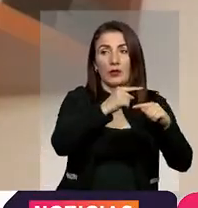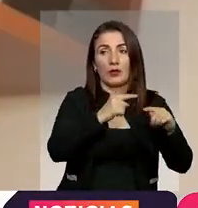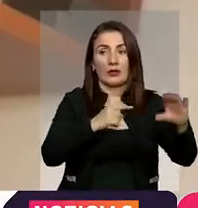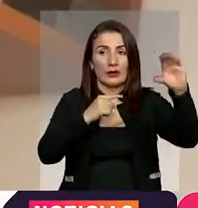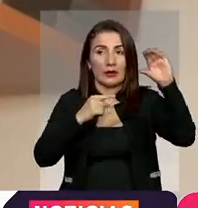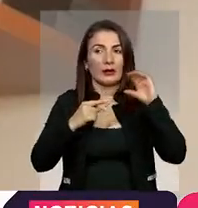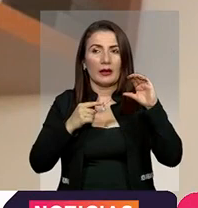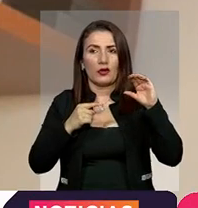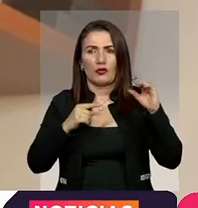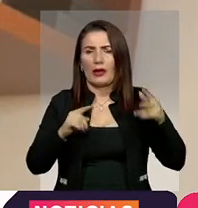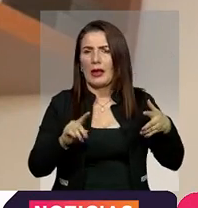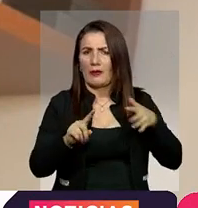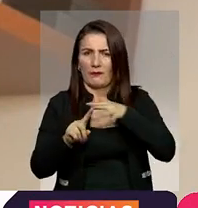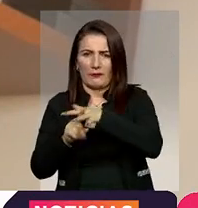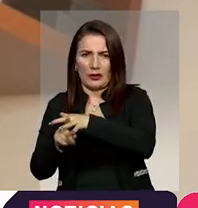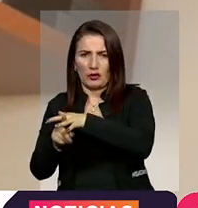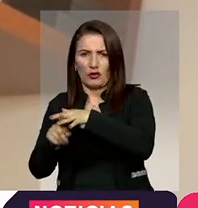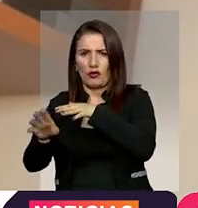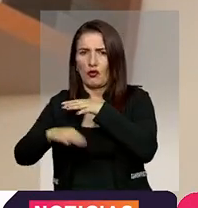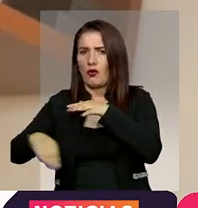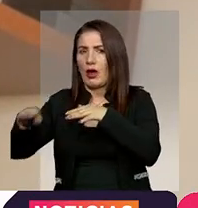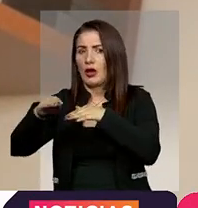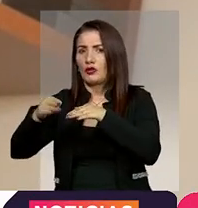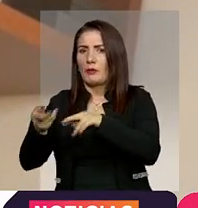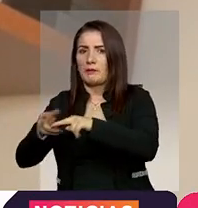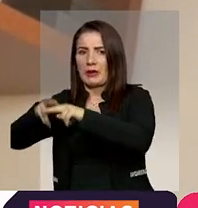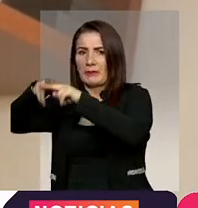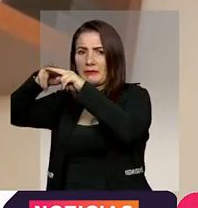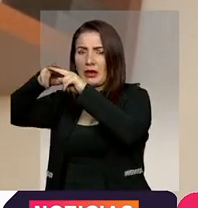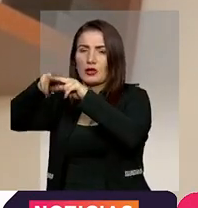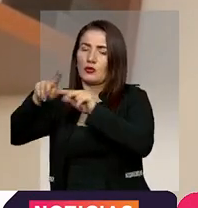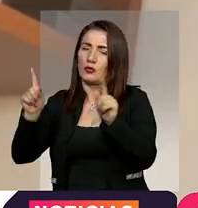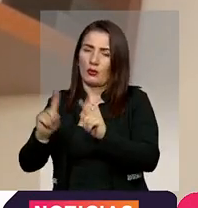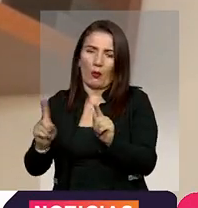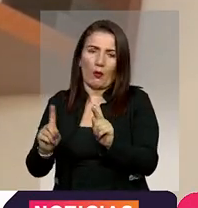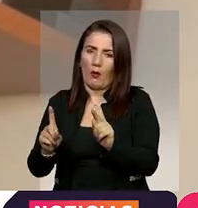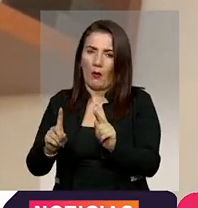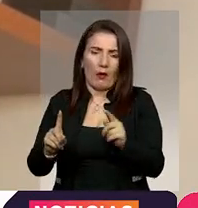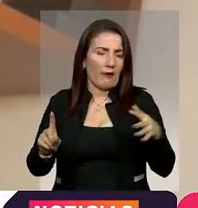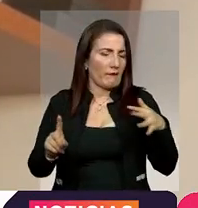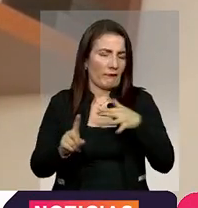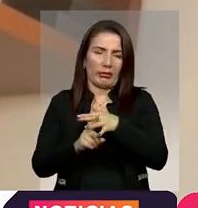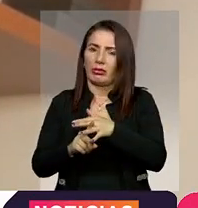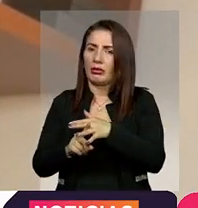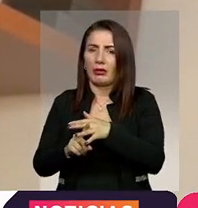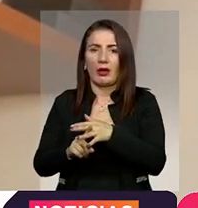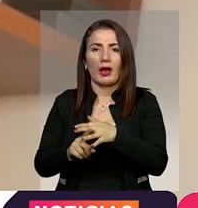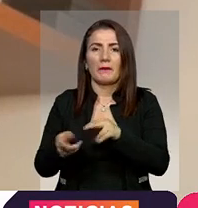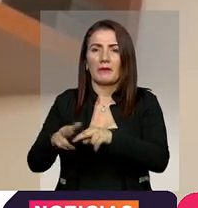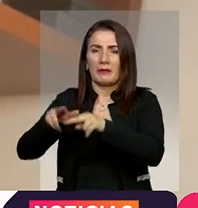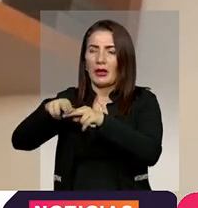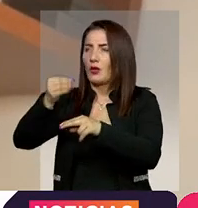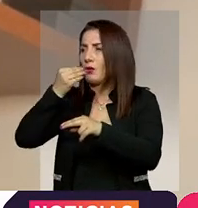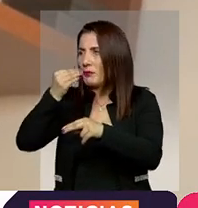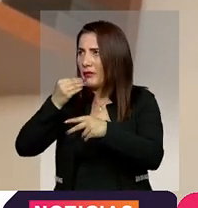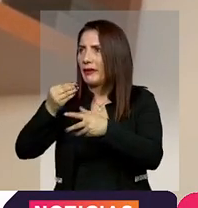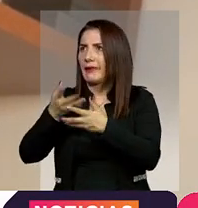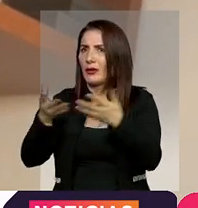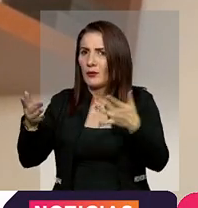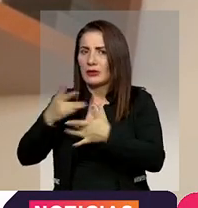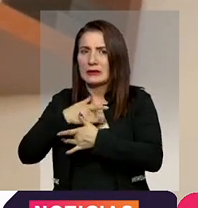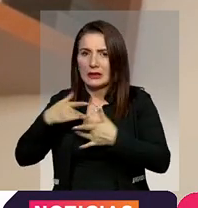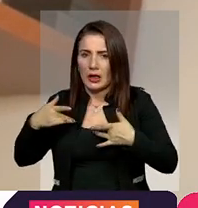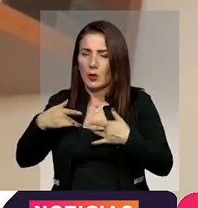mínimo no tiene un efecto directo sobre la inflación. En muchos casos ha incrementado el